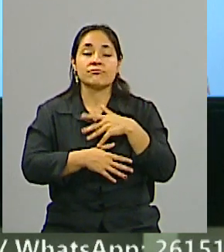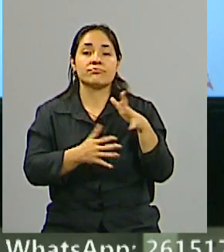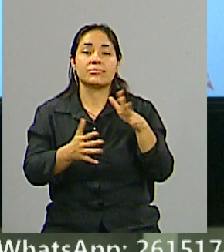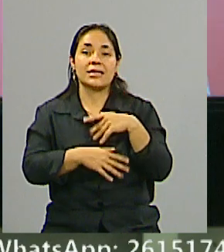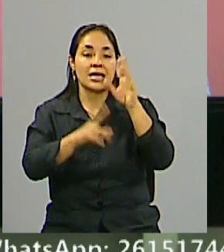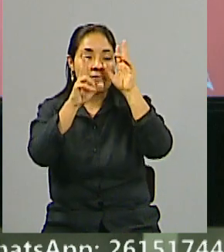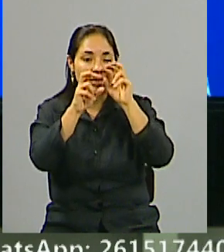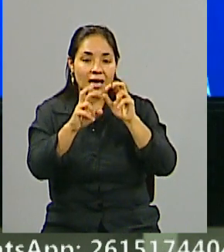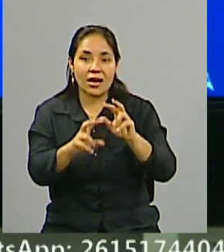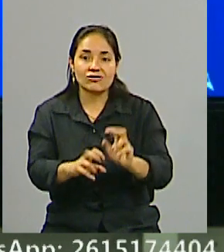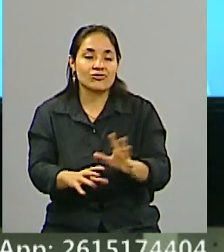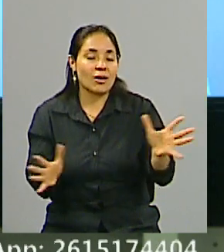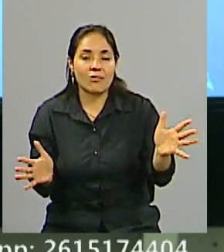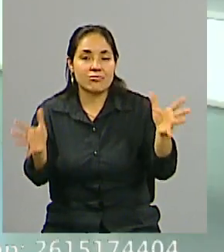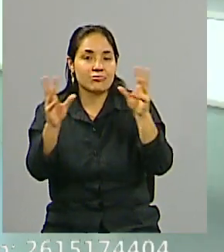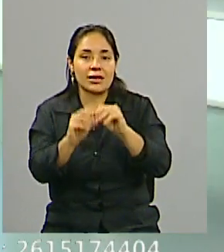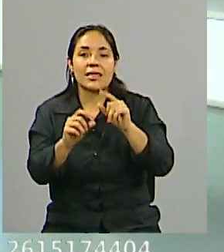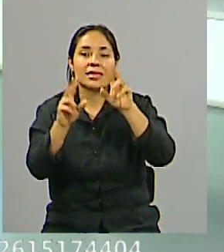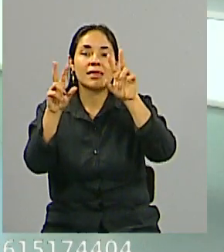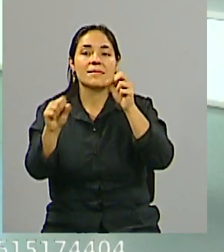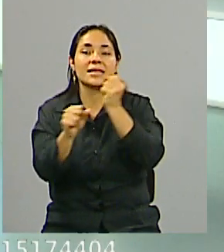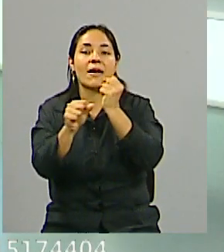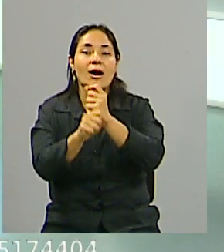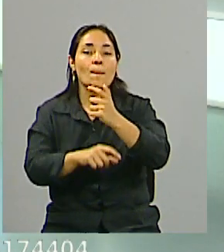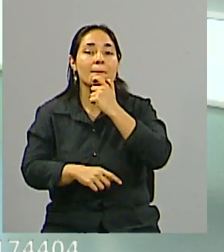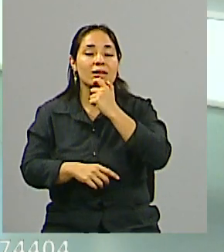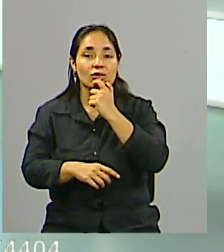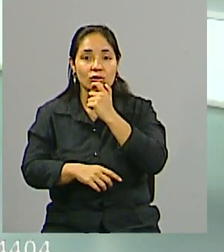investigaciones muy ajustadas sobre la realidad del trabajo en Mendoza,